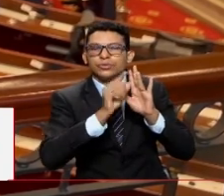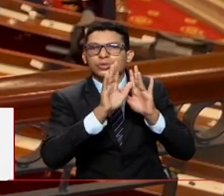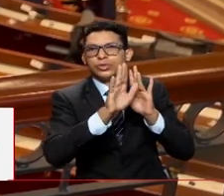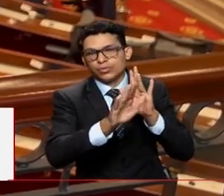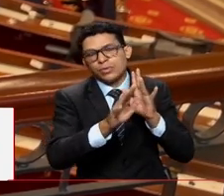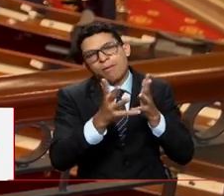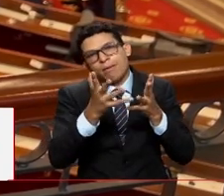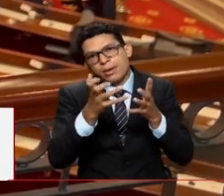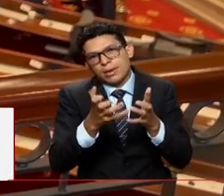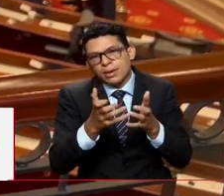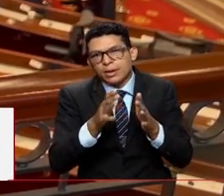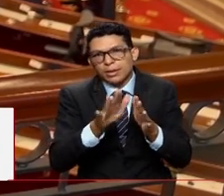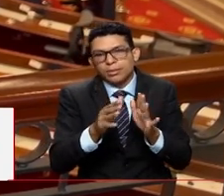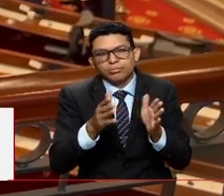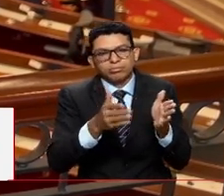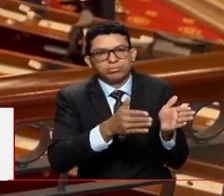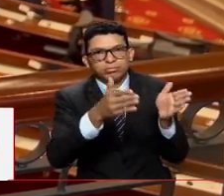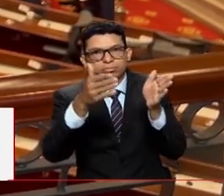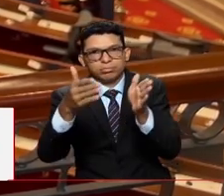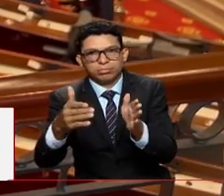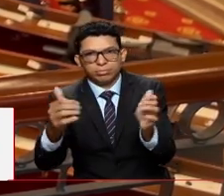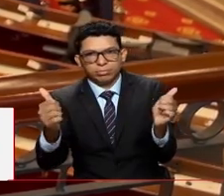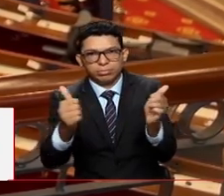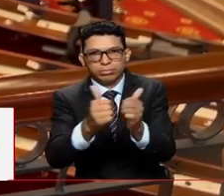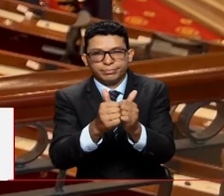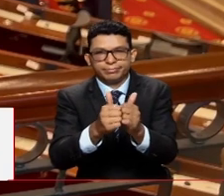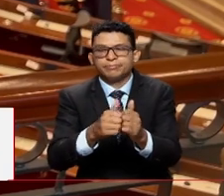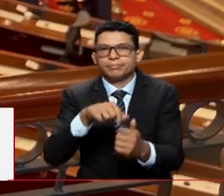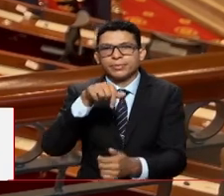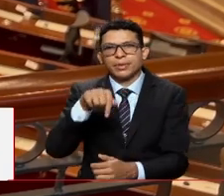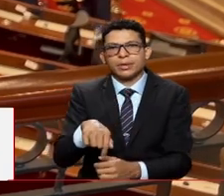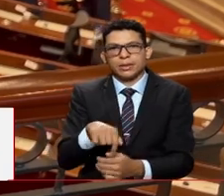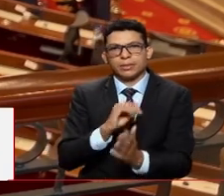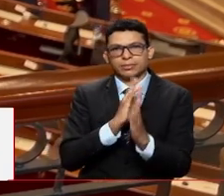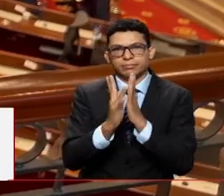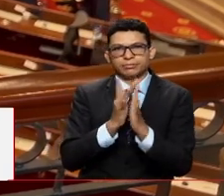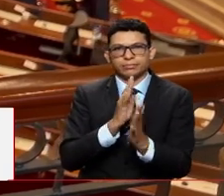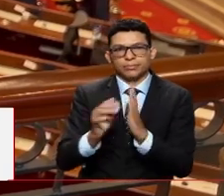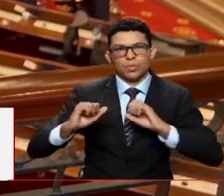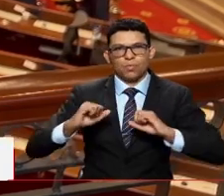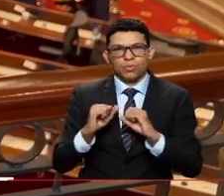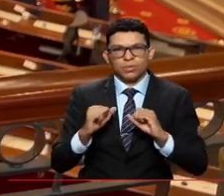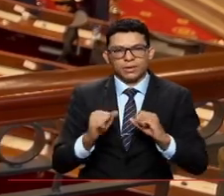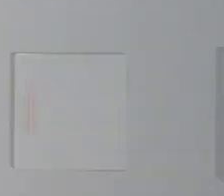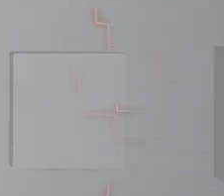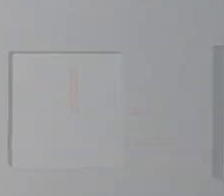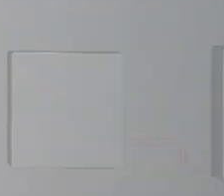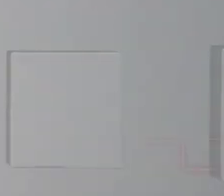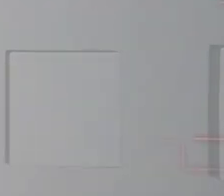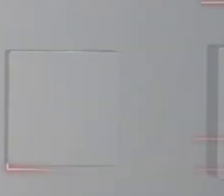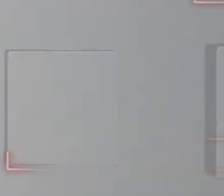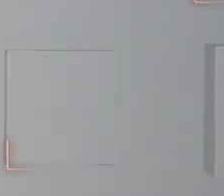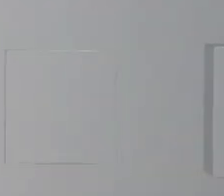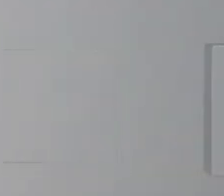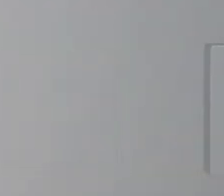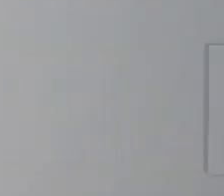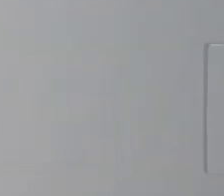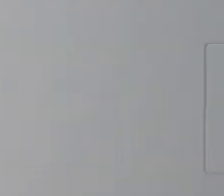era su voluntad yo me despido desde el centro de la capital de nuestro país que tengan una feliz tarde